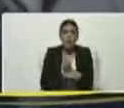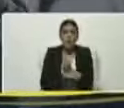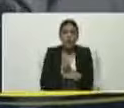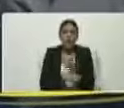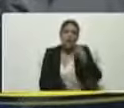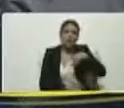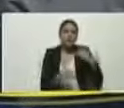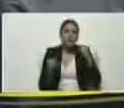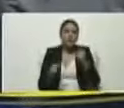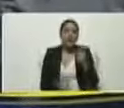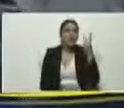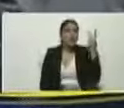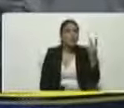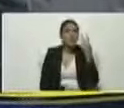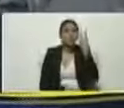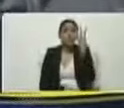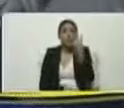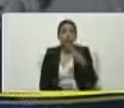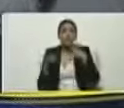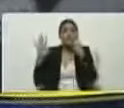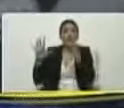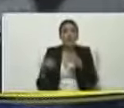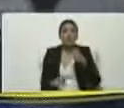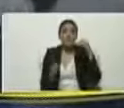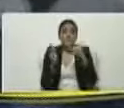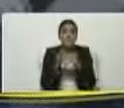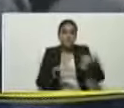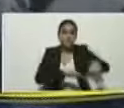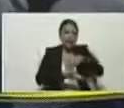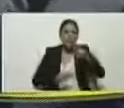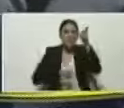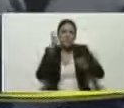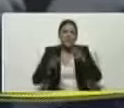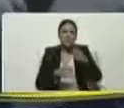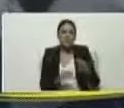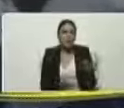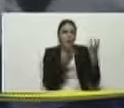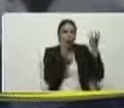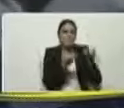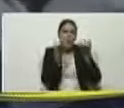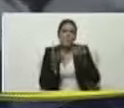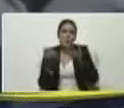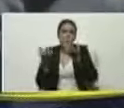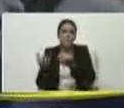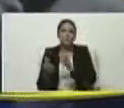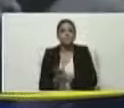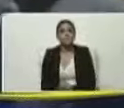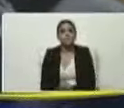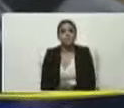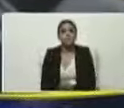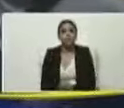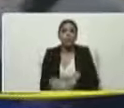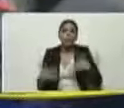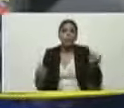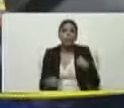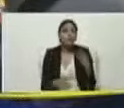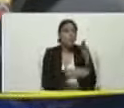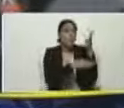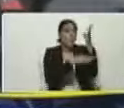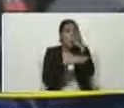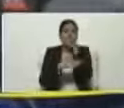tendremos 249 mil calles en las calles, con pueblo. Cuando voy en